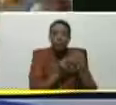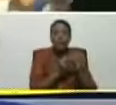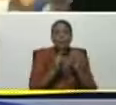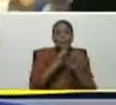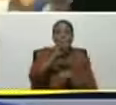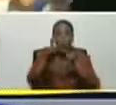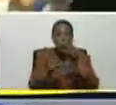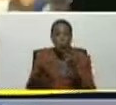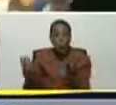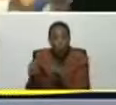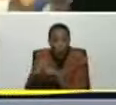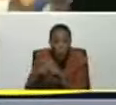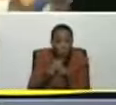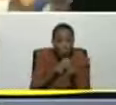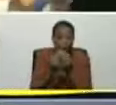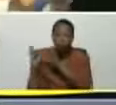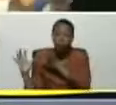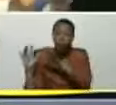me acompañan.